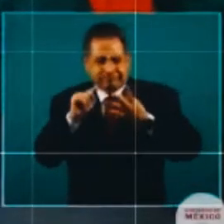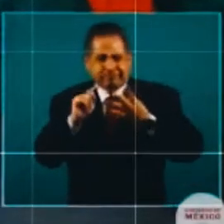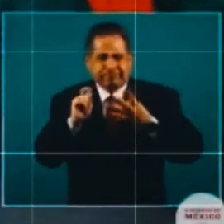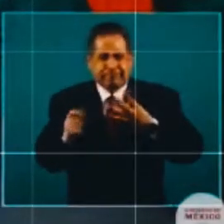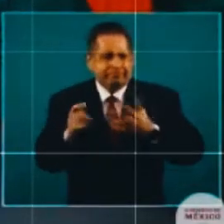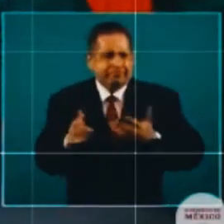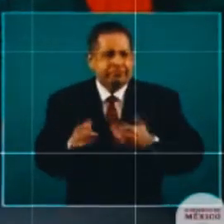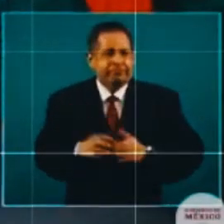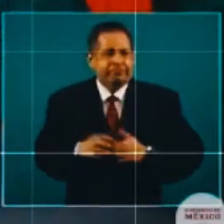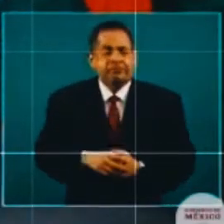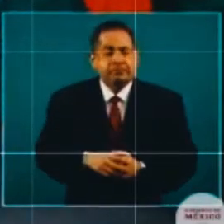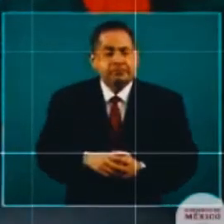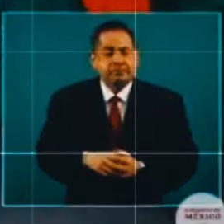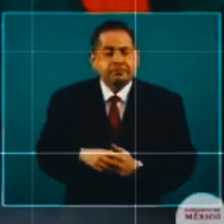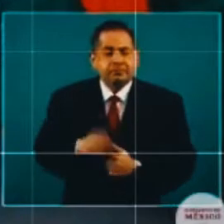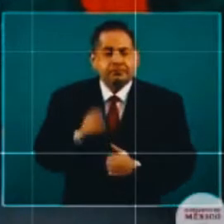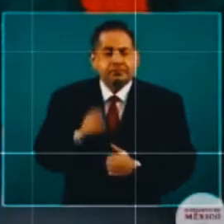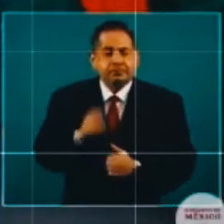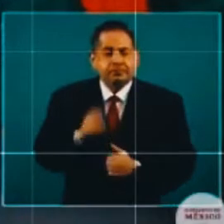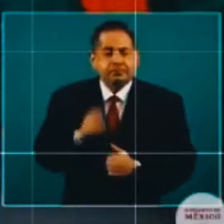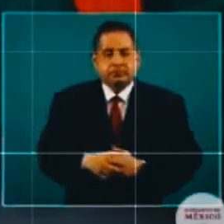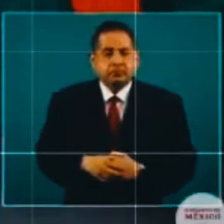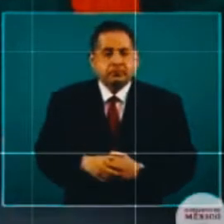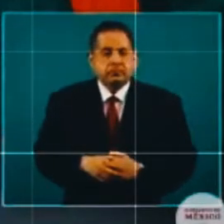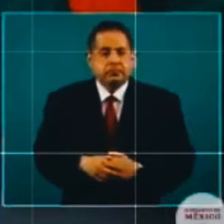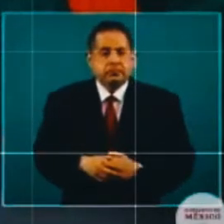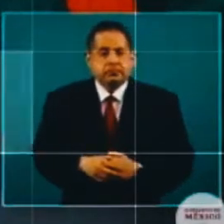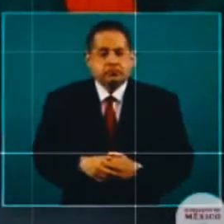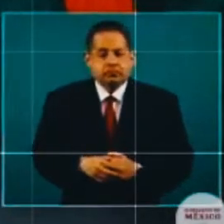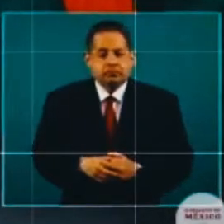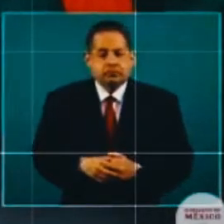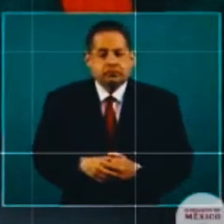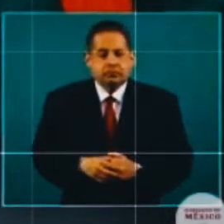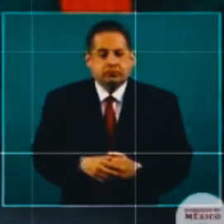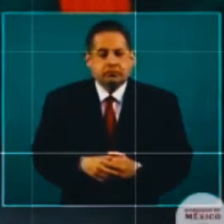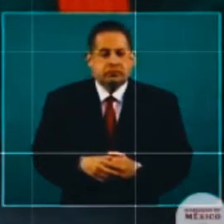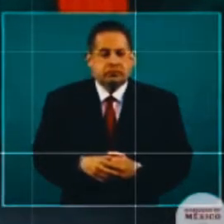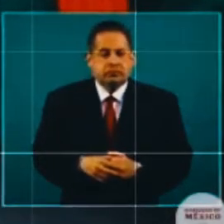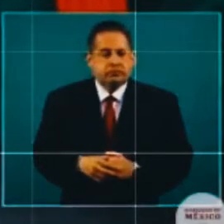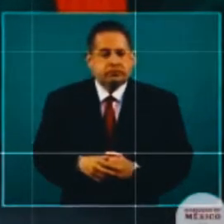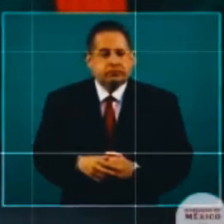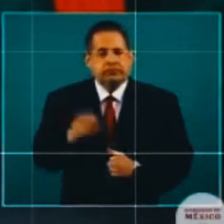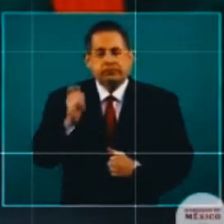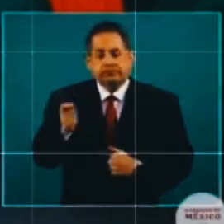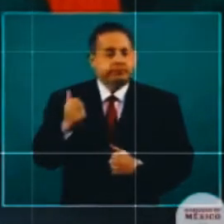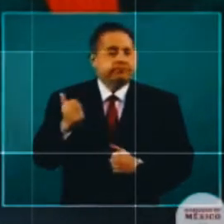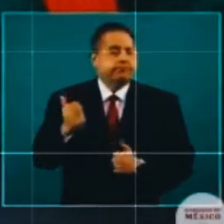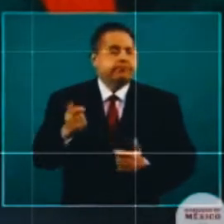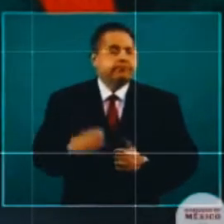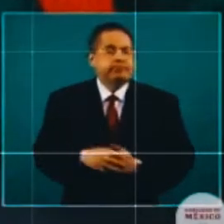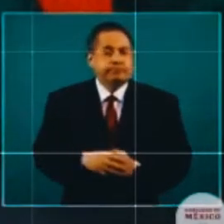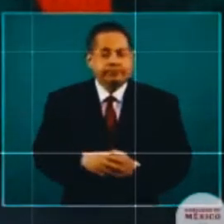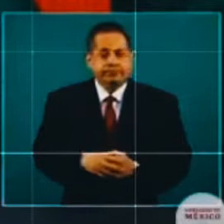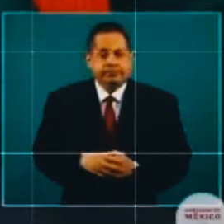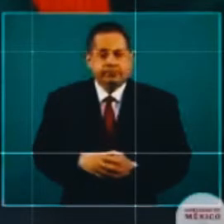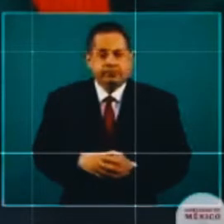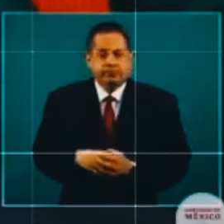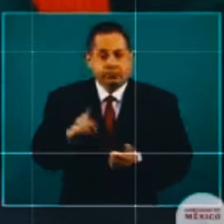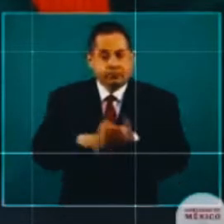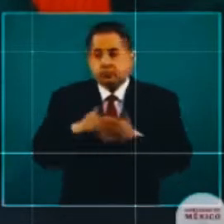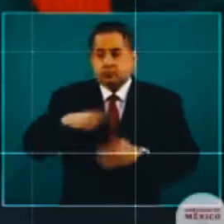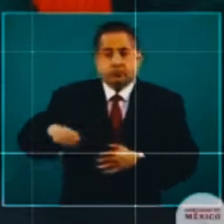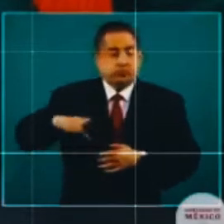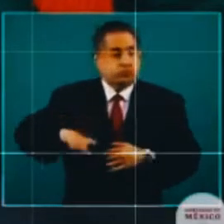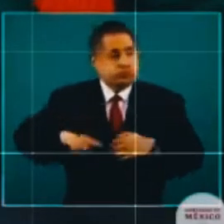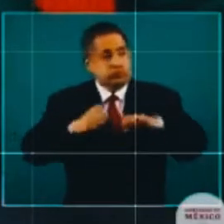parte del acuerdo, después de los considerandos, es que los gobiernos de las